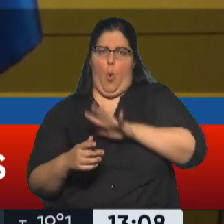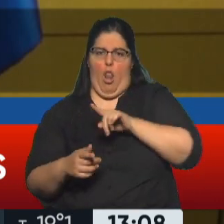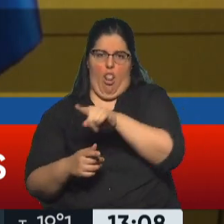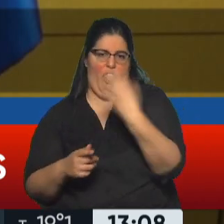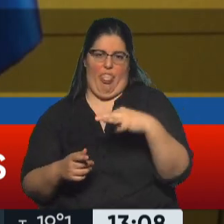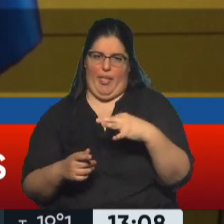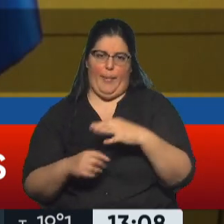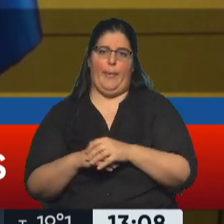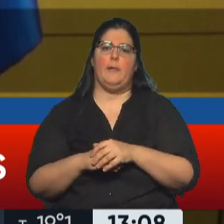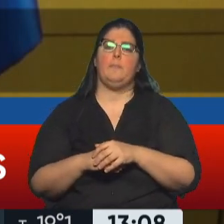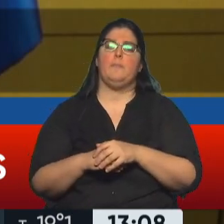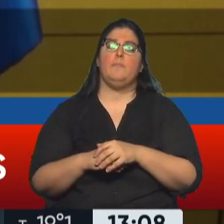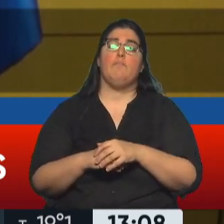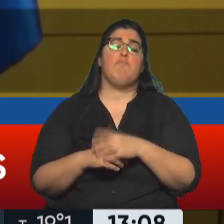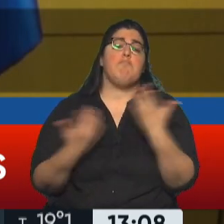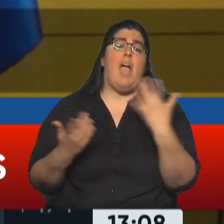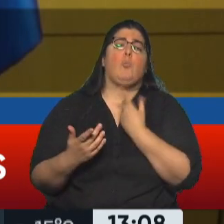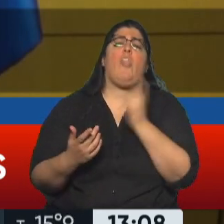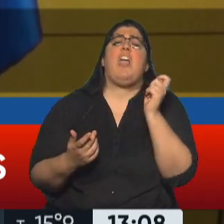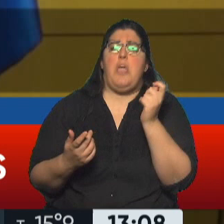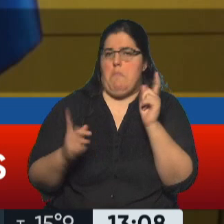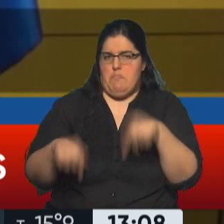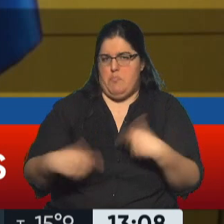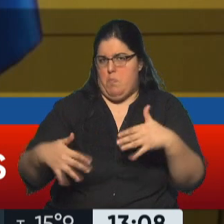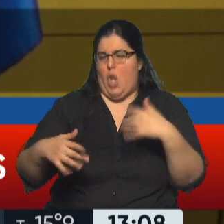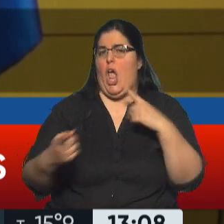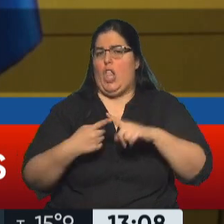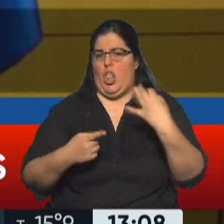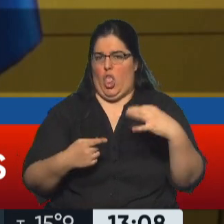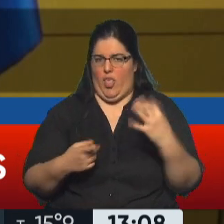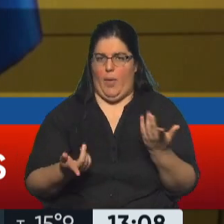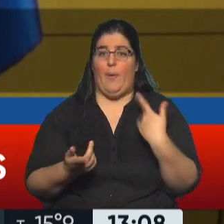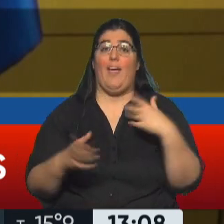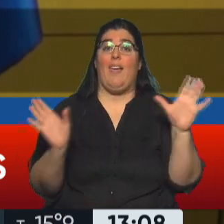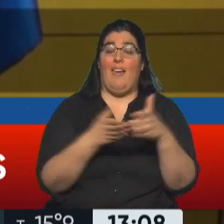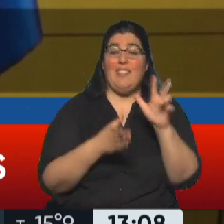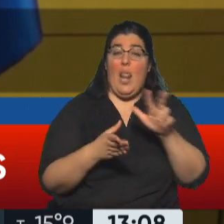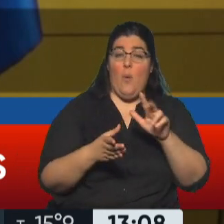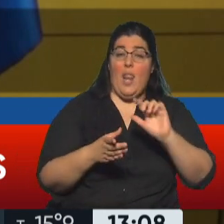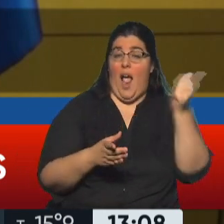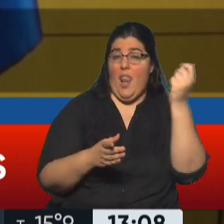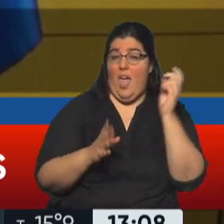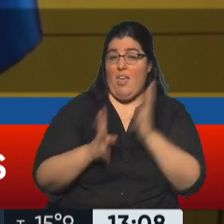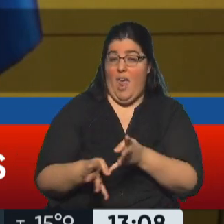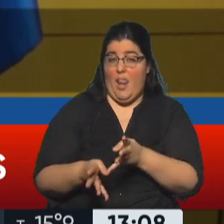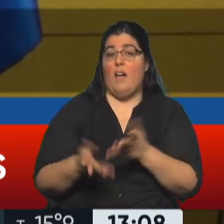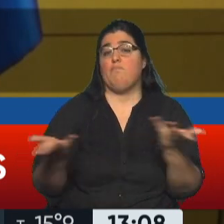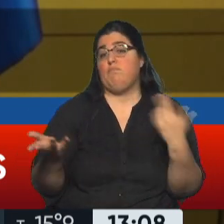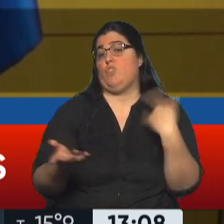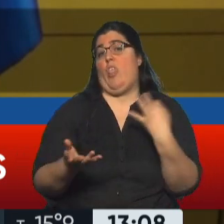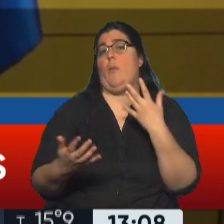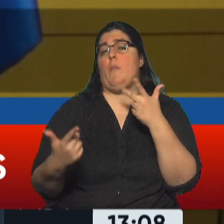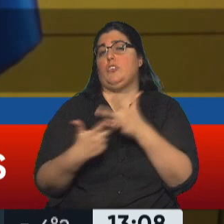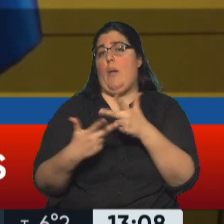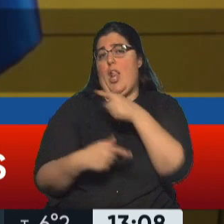The authorities in Kabul, wherever they are. The Taliban have won the war. So we will have to talk with